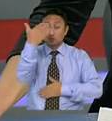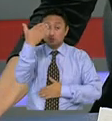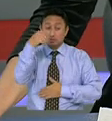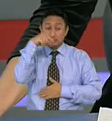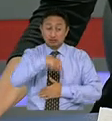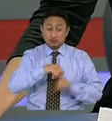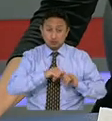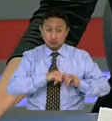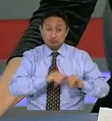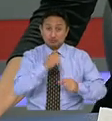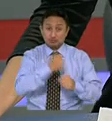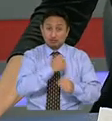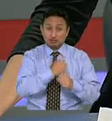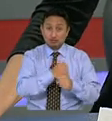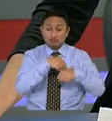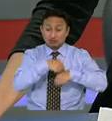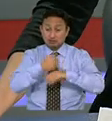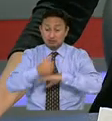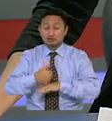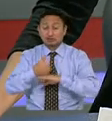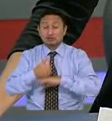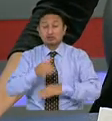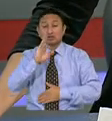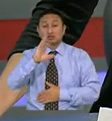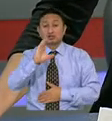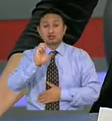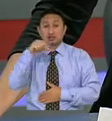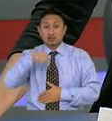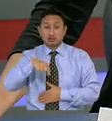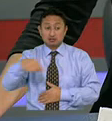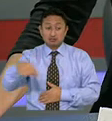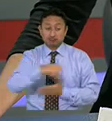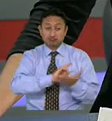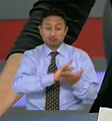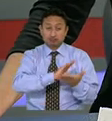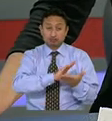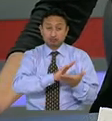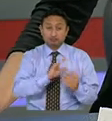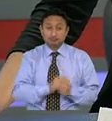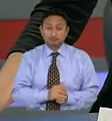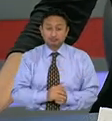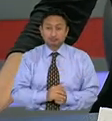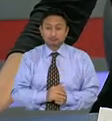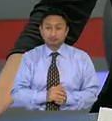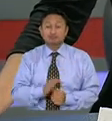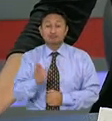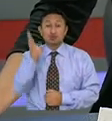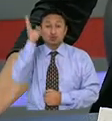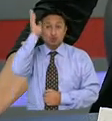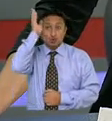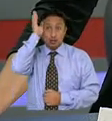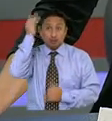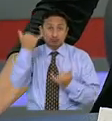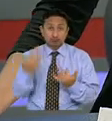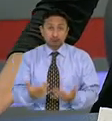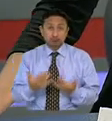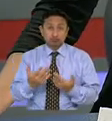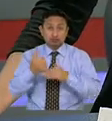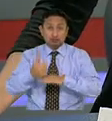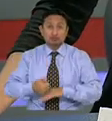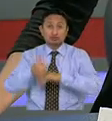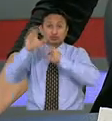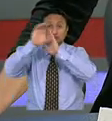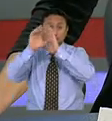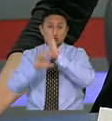el cargo a pesar que el Tribunal Contencioso Electoral ratificó su remoción. Entre tanto, Yunda está a la espera del pronunciamiento de